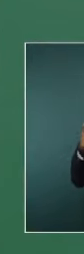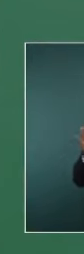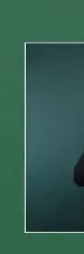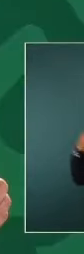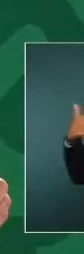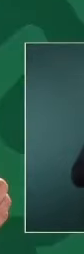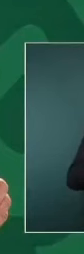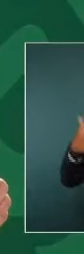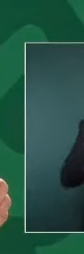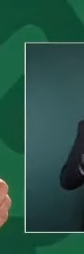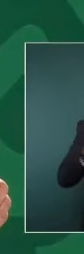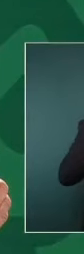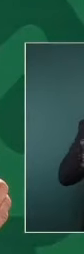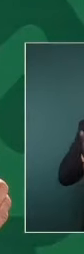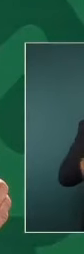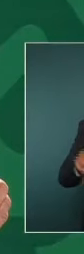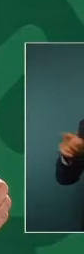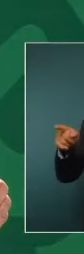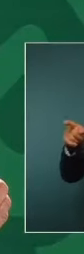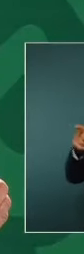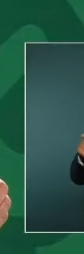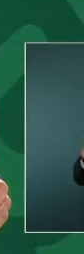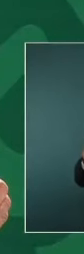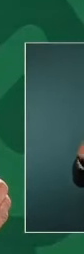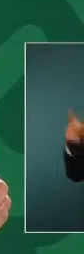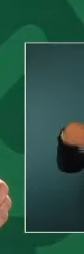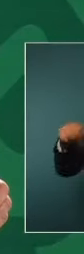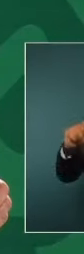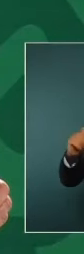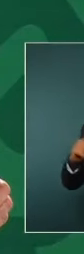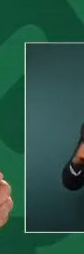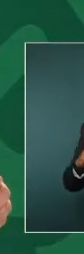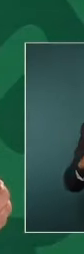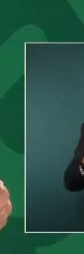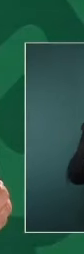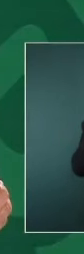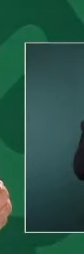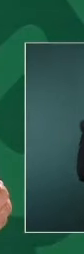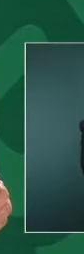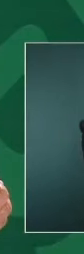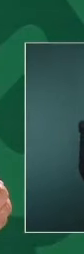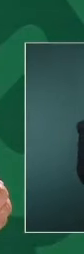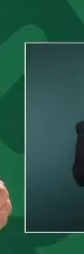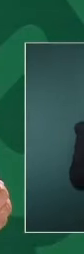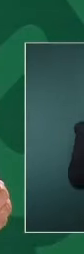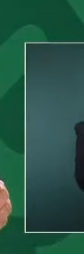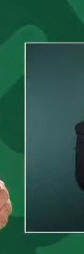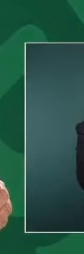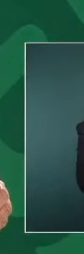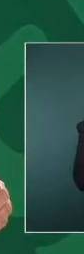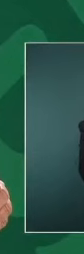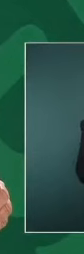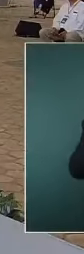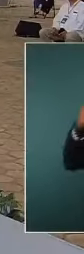eso. Algunos simpatizantes, amigos decían: ¿para qué vas?